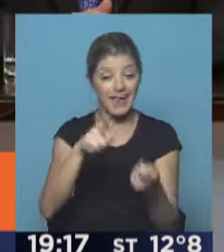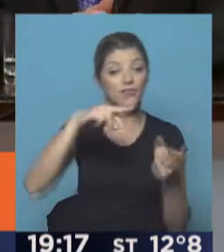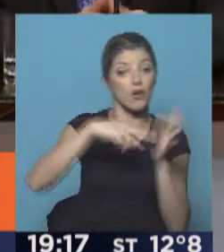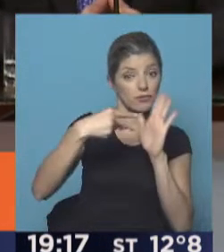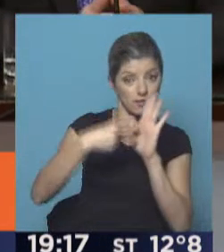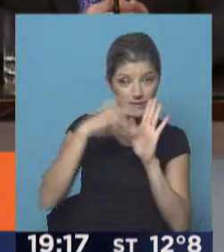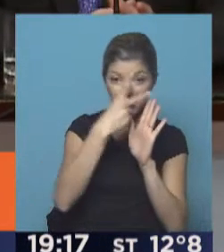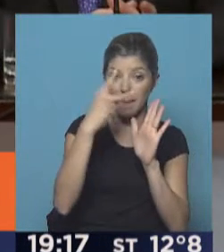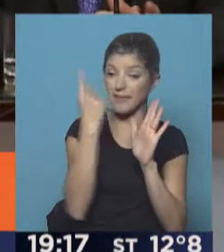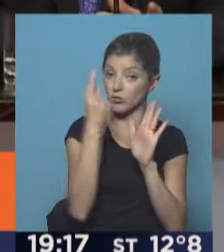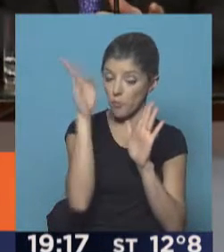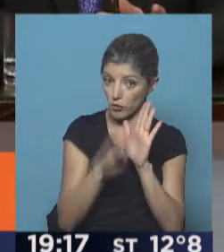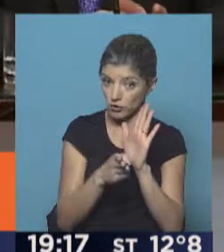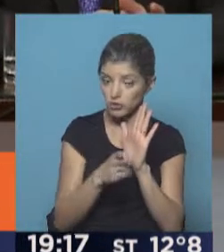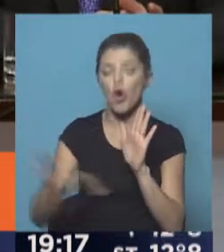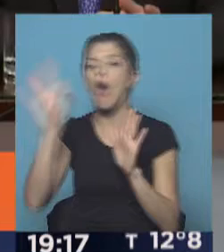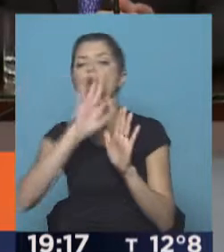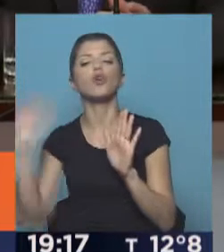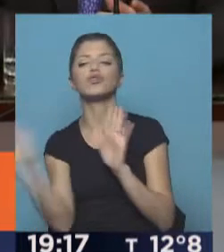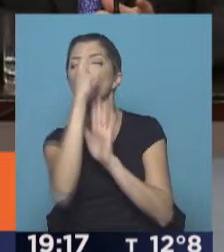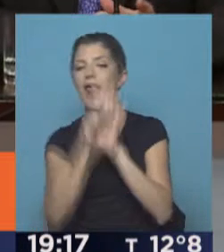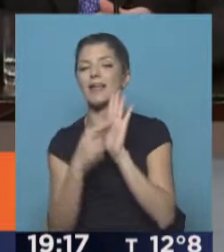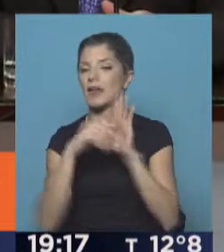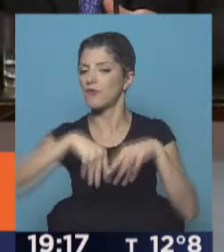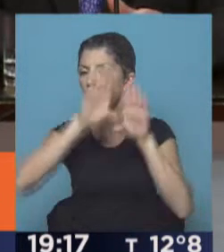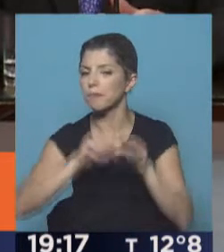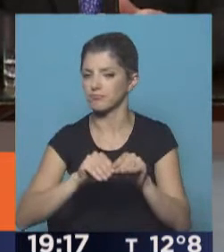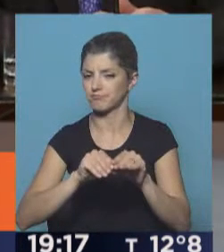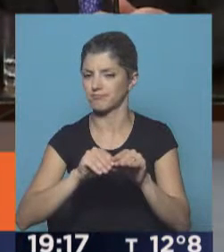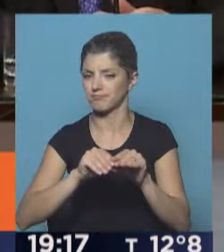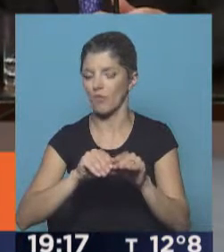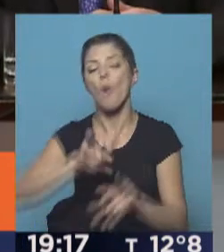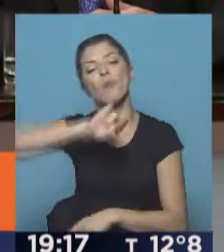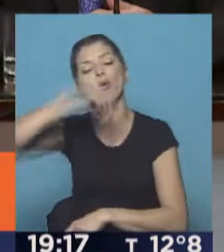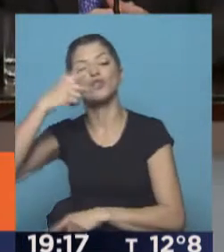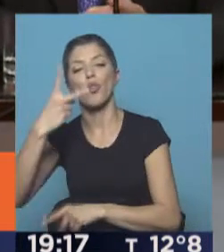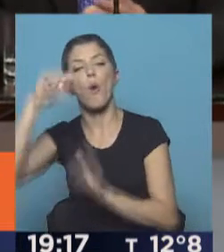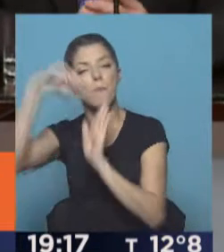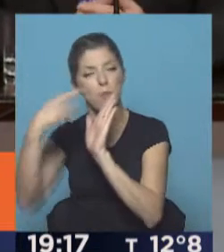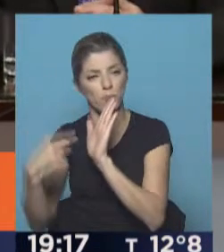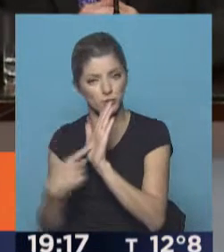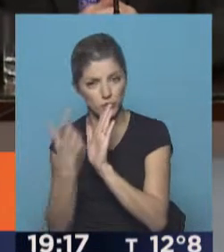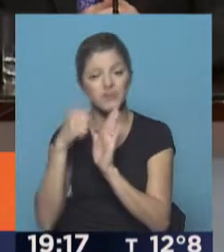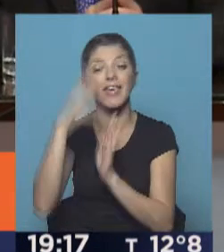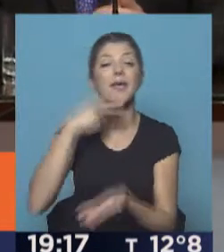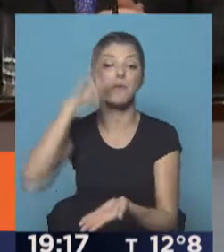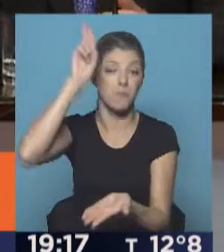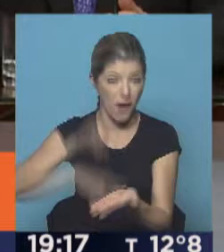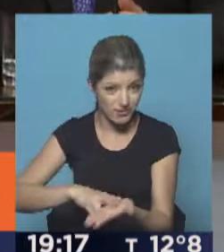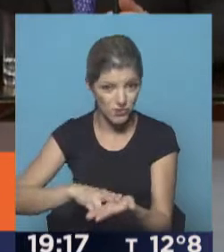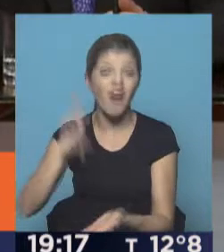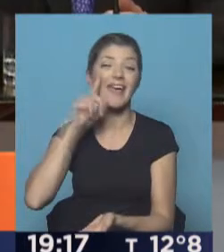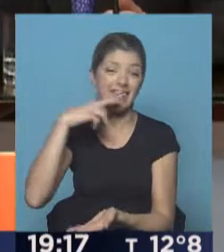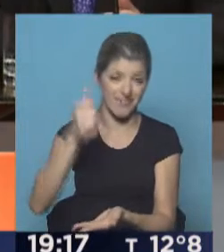tarifa, o requiere toda la tarifa, porque el resto del componente, los dos otros componentes son los impuestos que se cobra, el